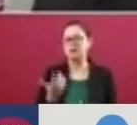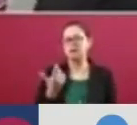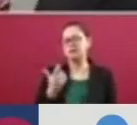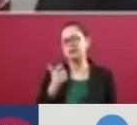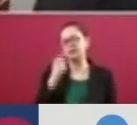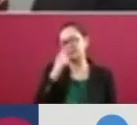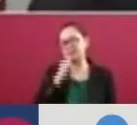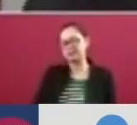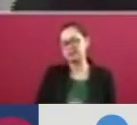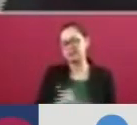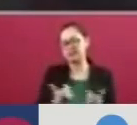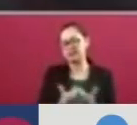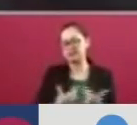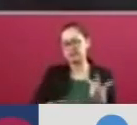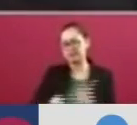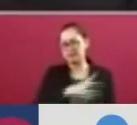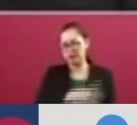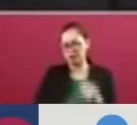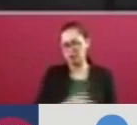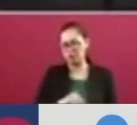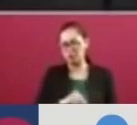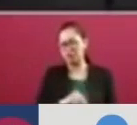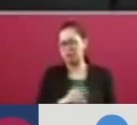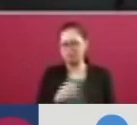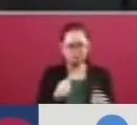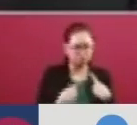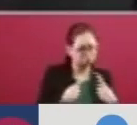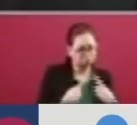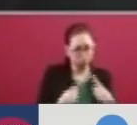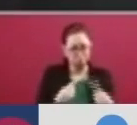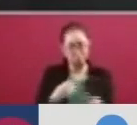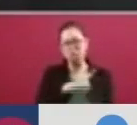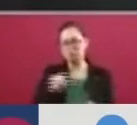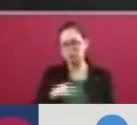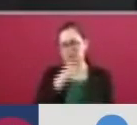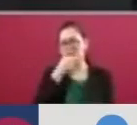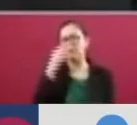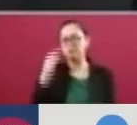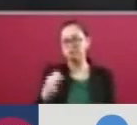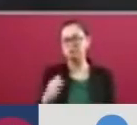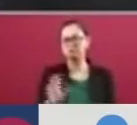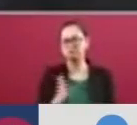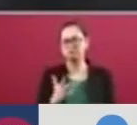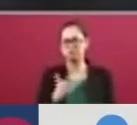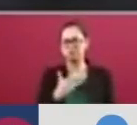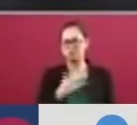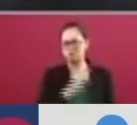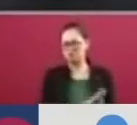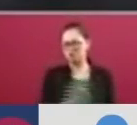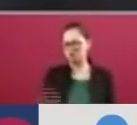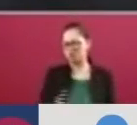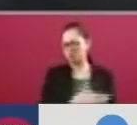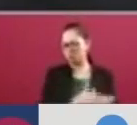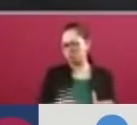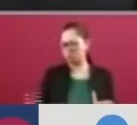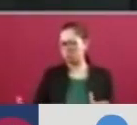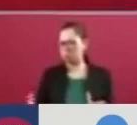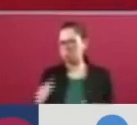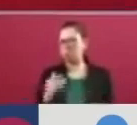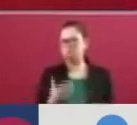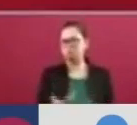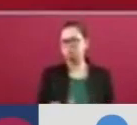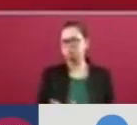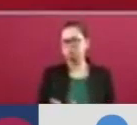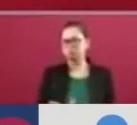de Cedesol. Este día en la mañanera, el presidente de México, Andrés Manuel López Obrador, informó que mantiene su decisión